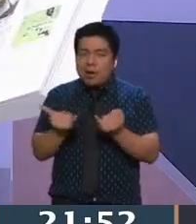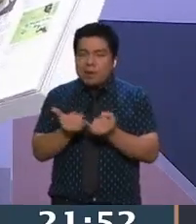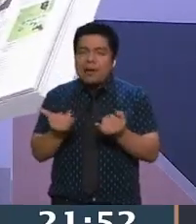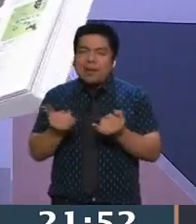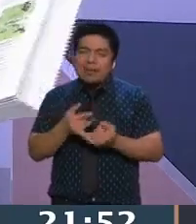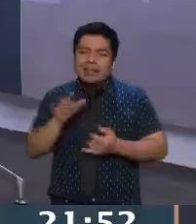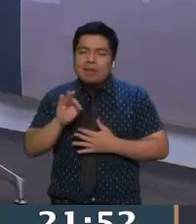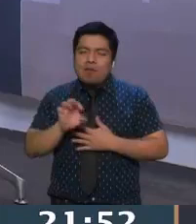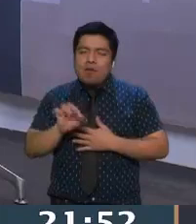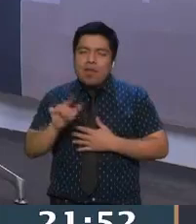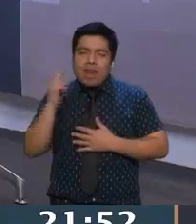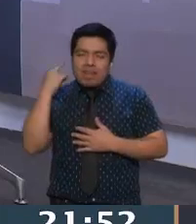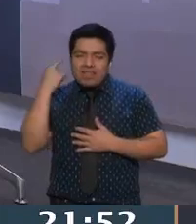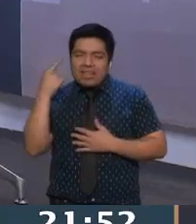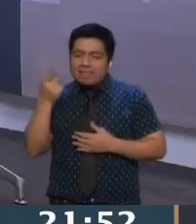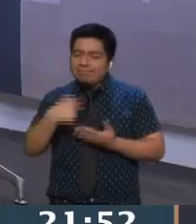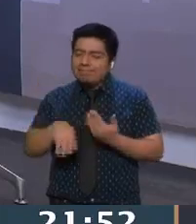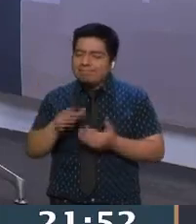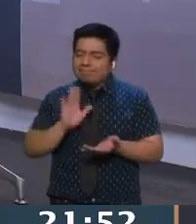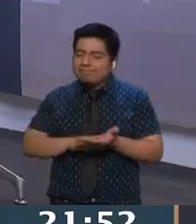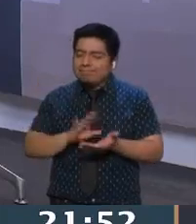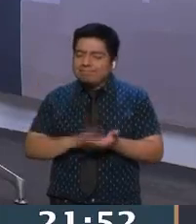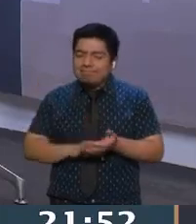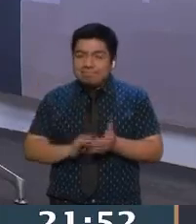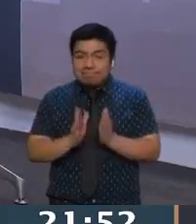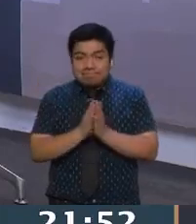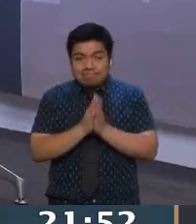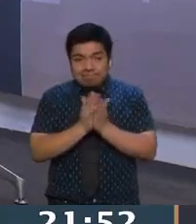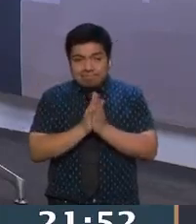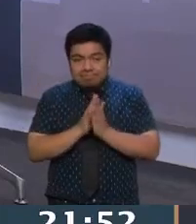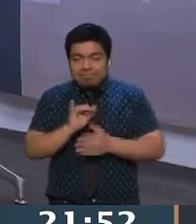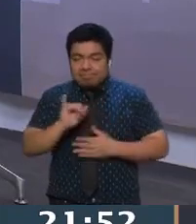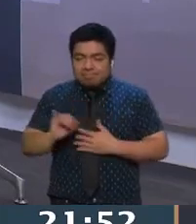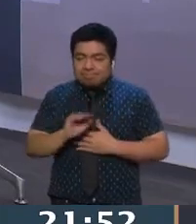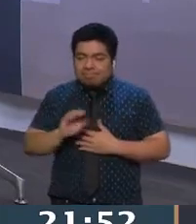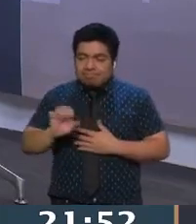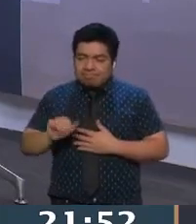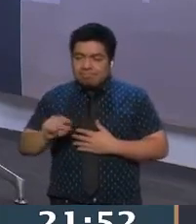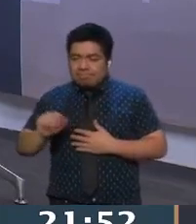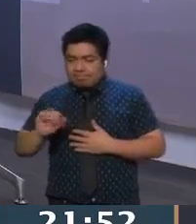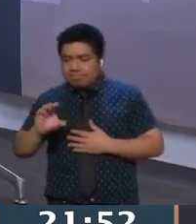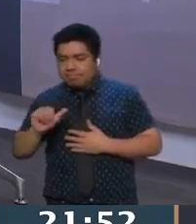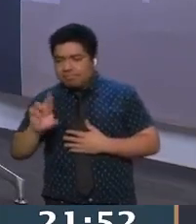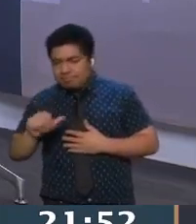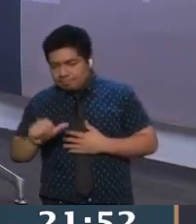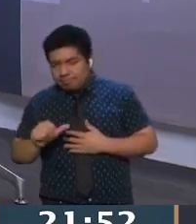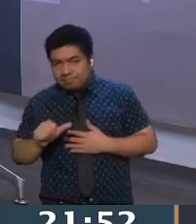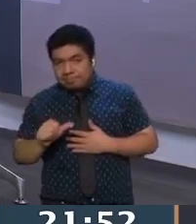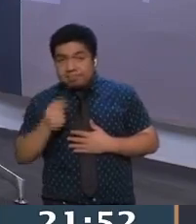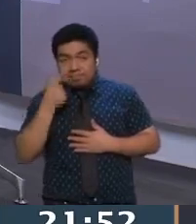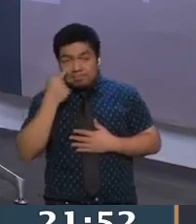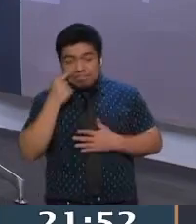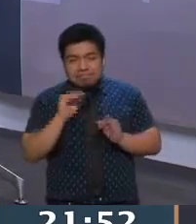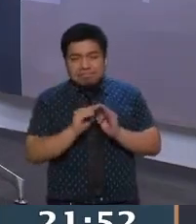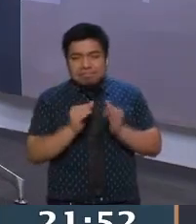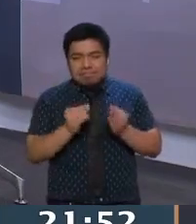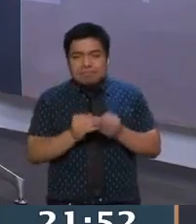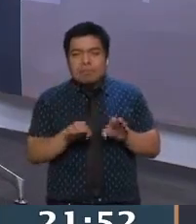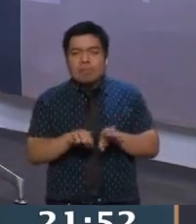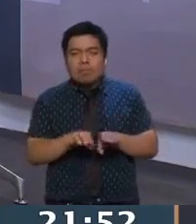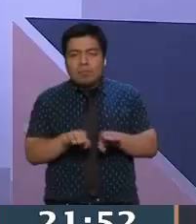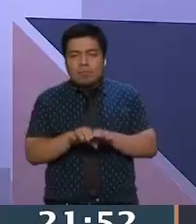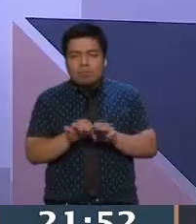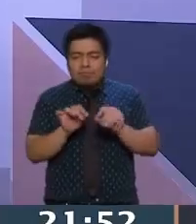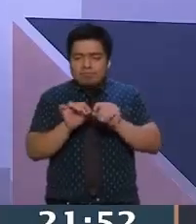fonográfica notable. El libro lo realiza José Antonio Malacara de la siguiente manera. Fíjate que